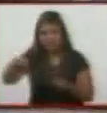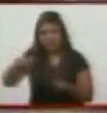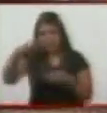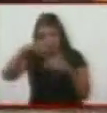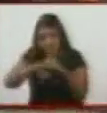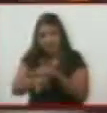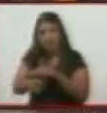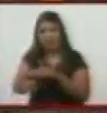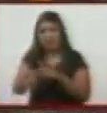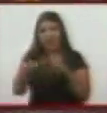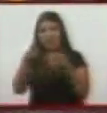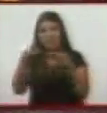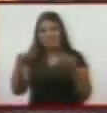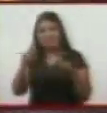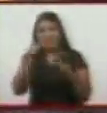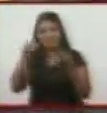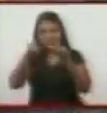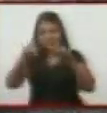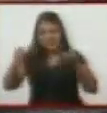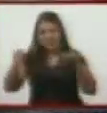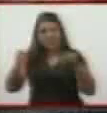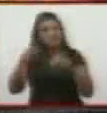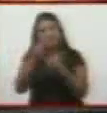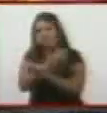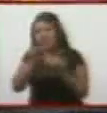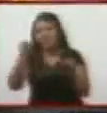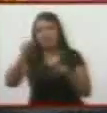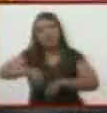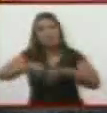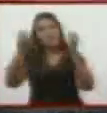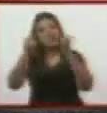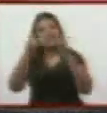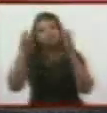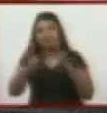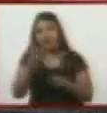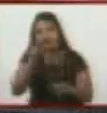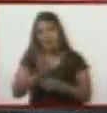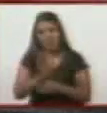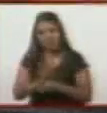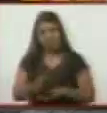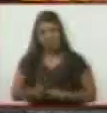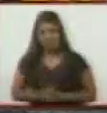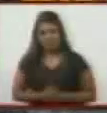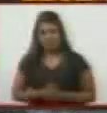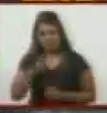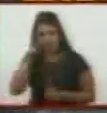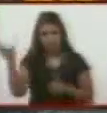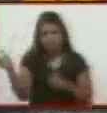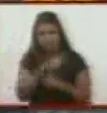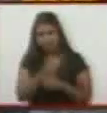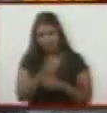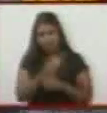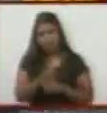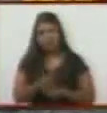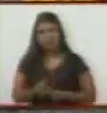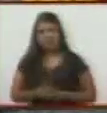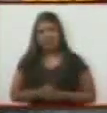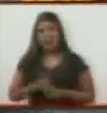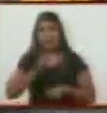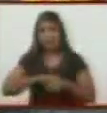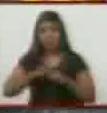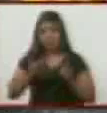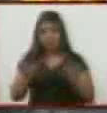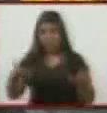en estado líquido, no pudieron violar las medidas de seguridad. Lograron detectar en el momento de que el grupo de maletas